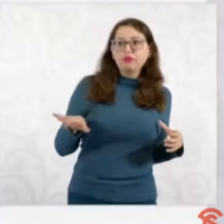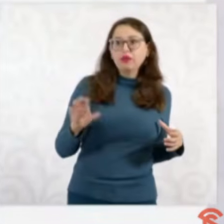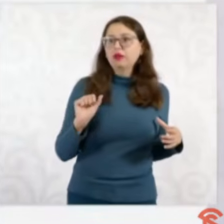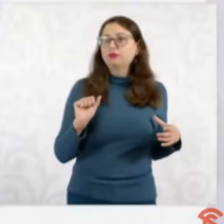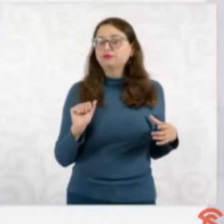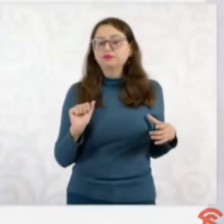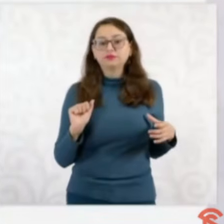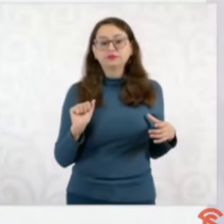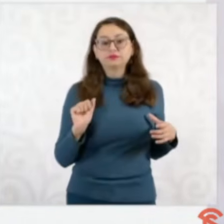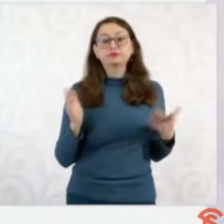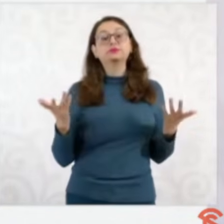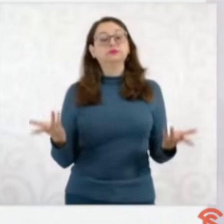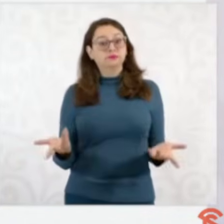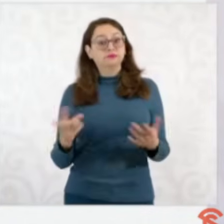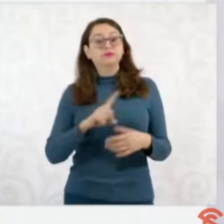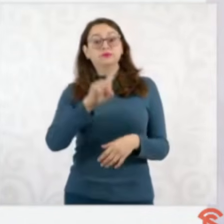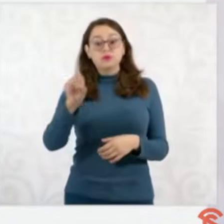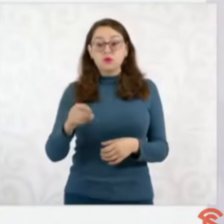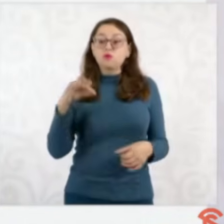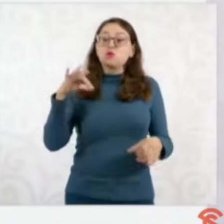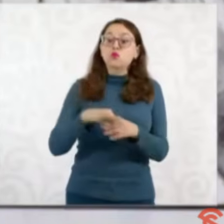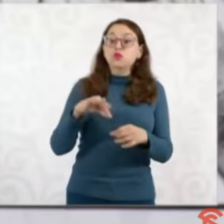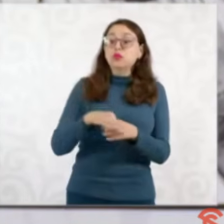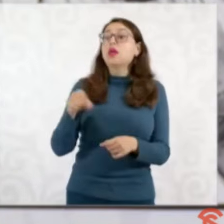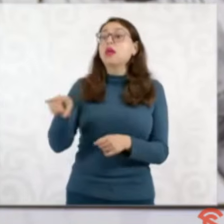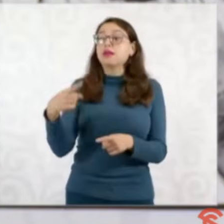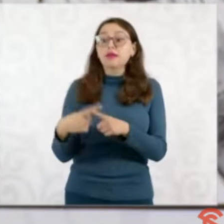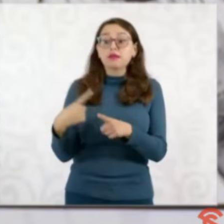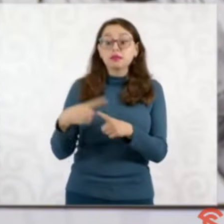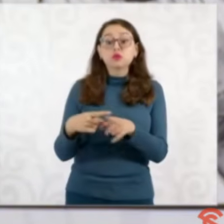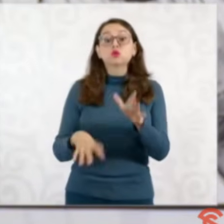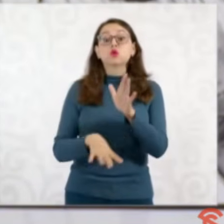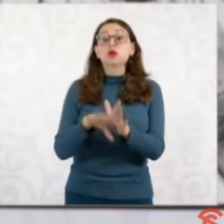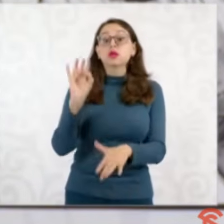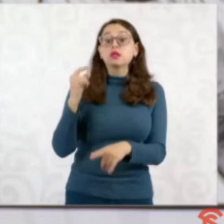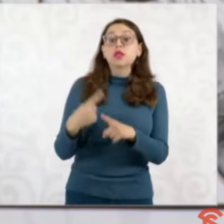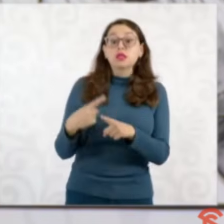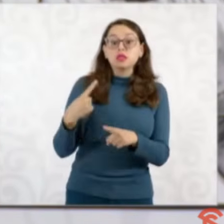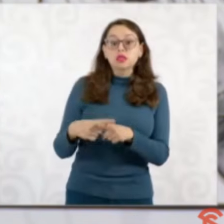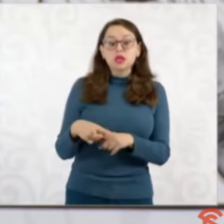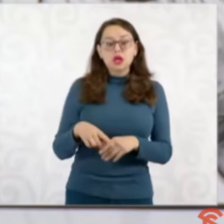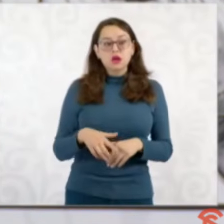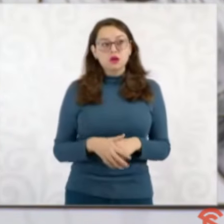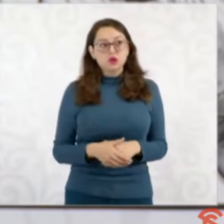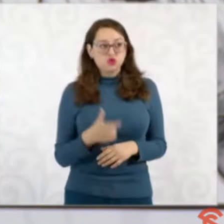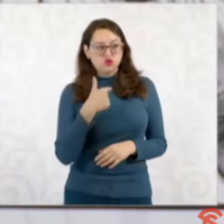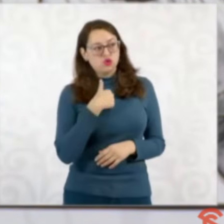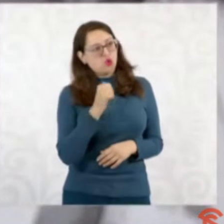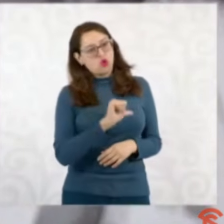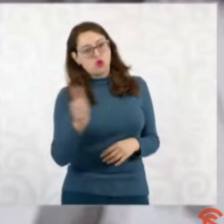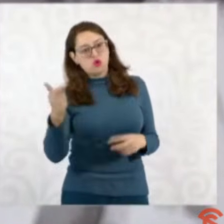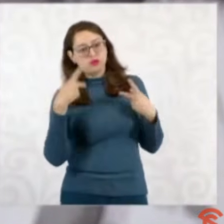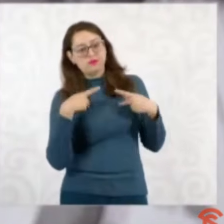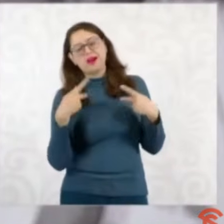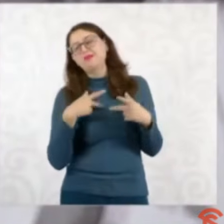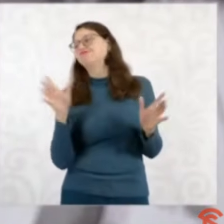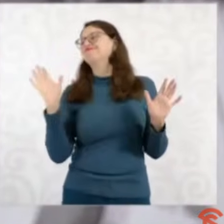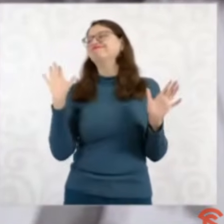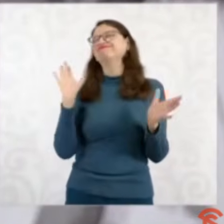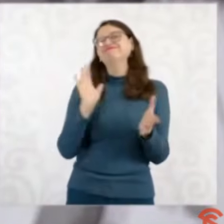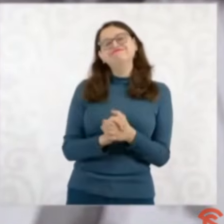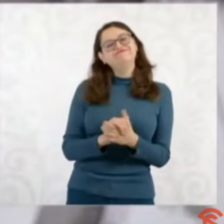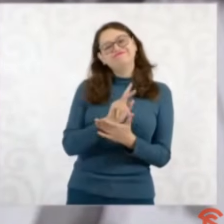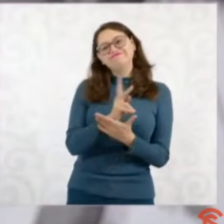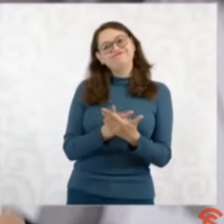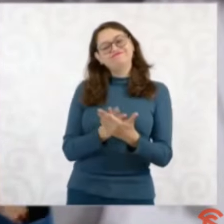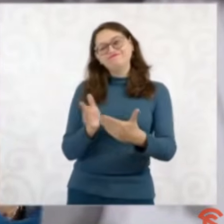A la hora de la elección, ¿por quién vas a votar? Ah, bueno, pues otro partido político. Ah, no te toca.